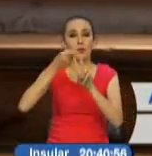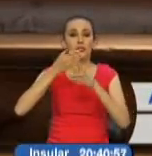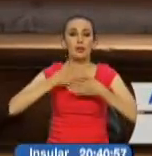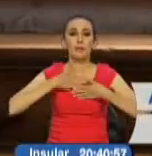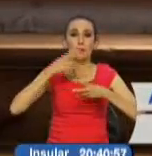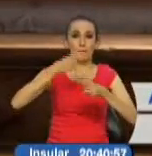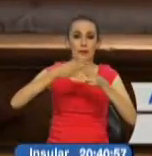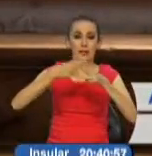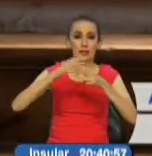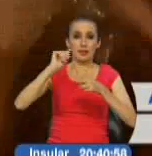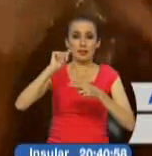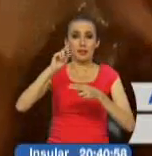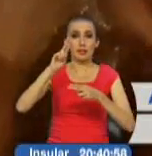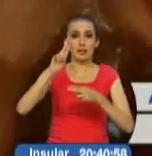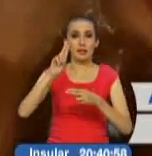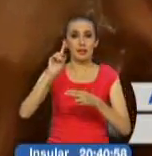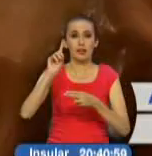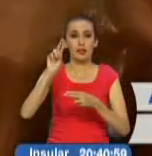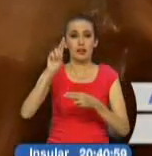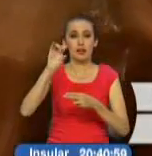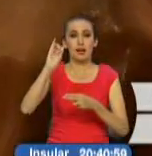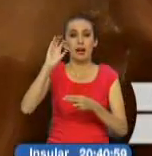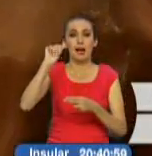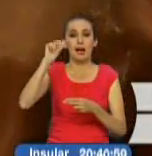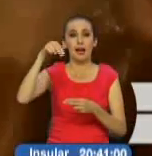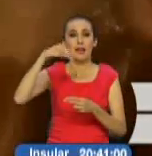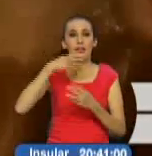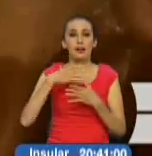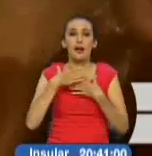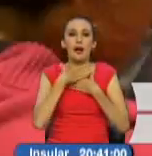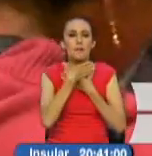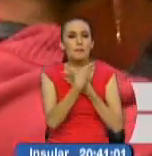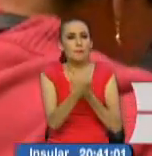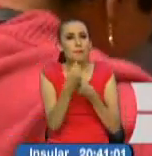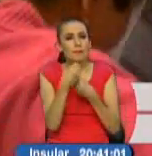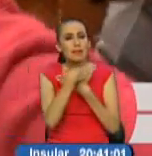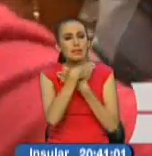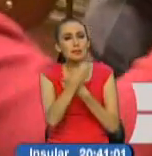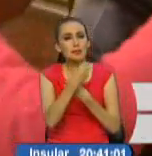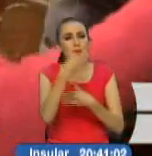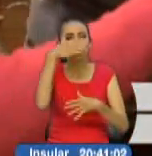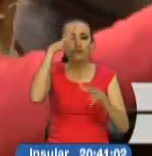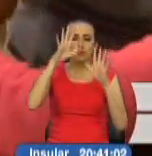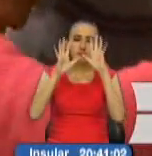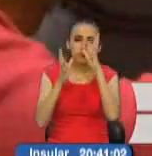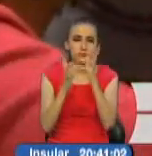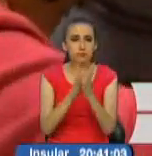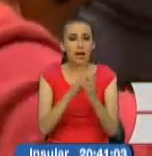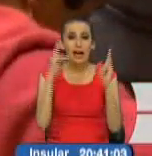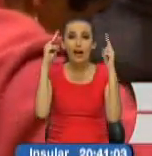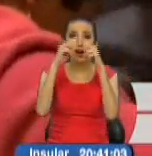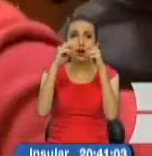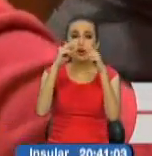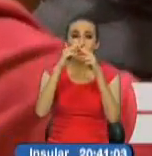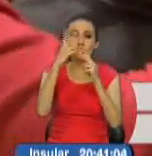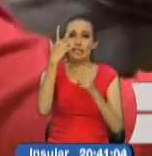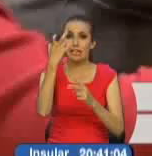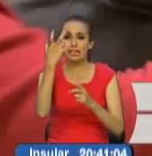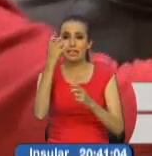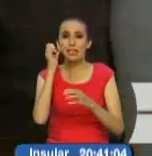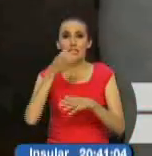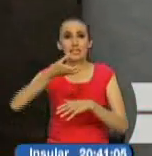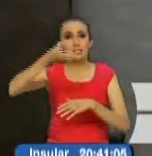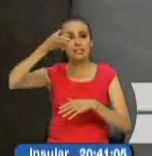nombre es Adrián Manzano. Lo que más me simpatizó, digamos, fue conocer a los 12 apóstoles. Al momento